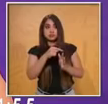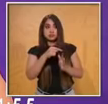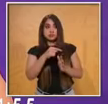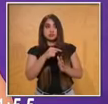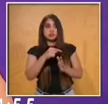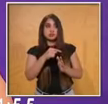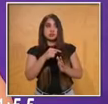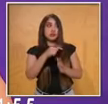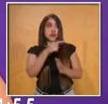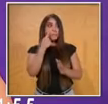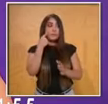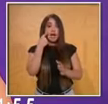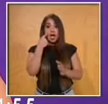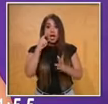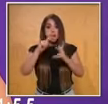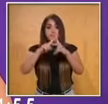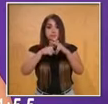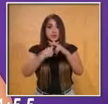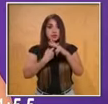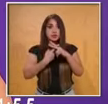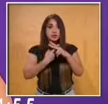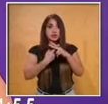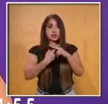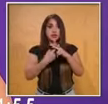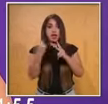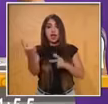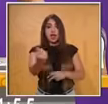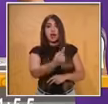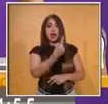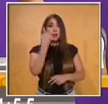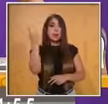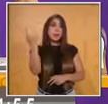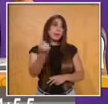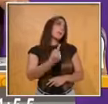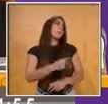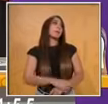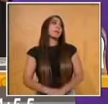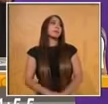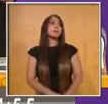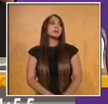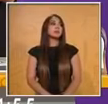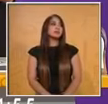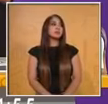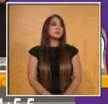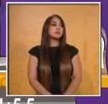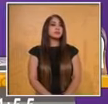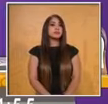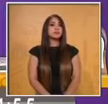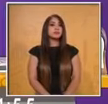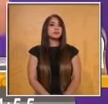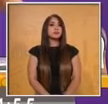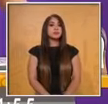que va a empezar a girar lentamente. Sí, gusta ponerlo otra vez, maestro, para mostrárselo a los niños.